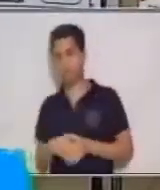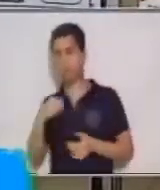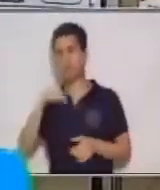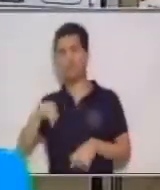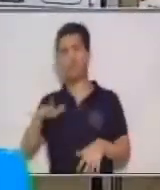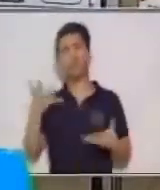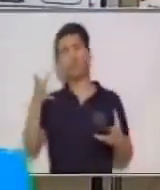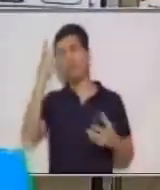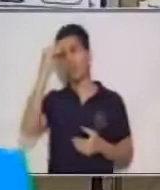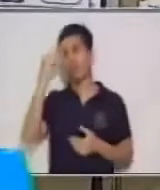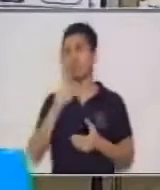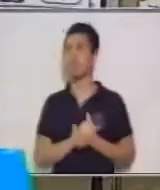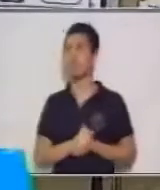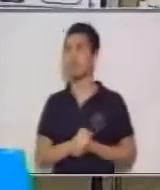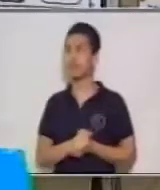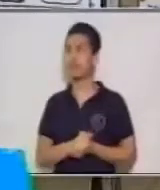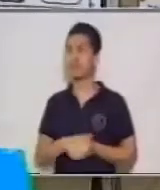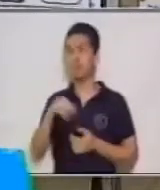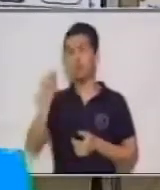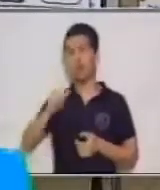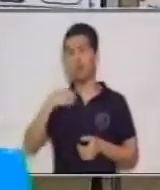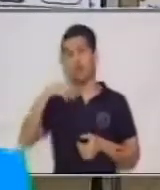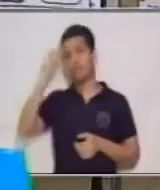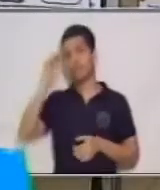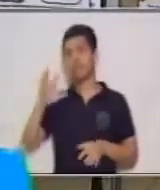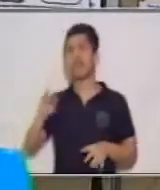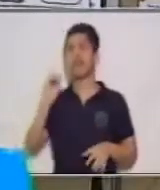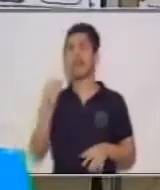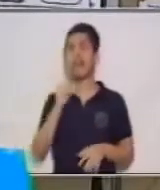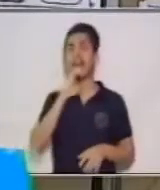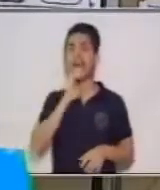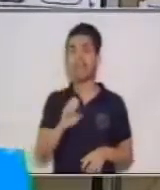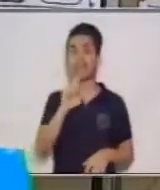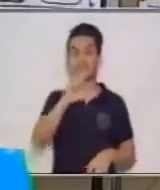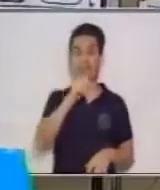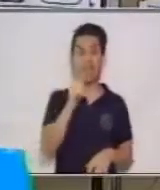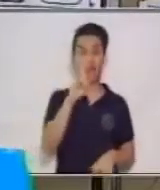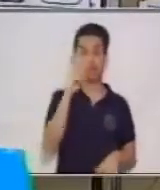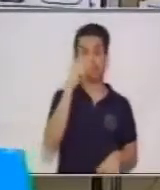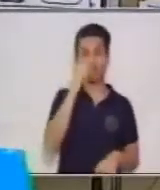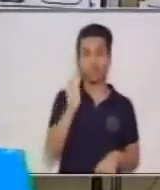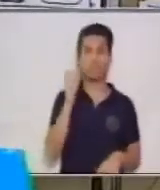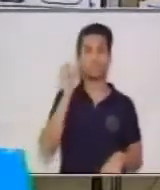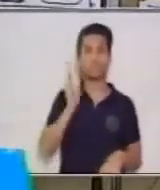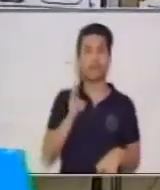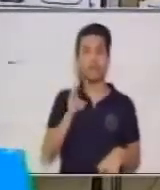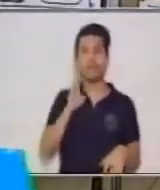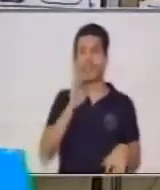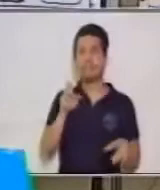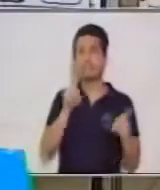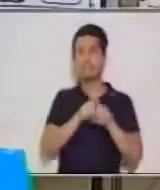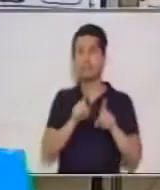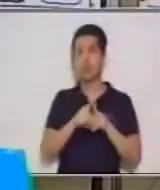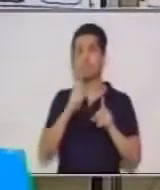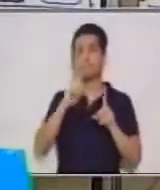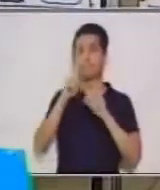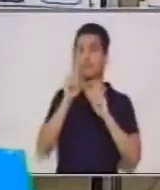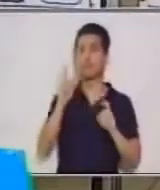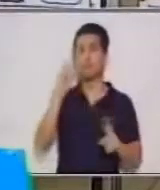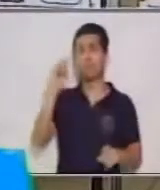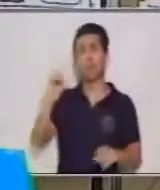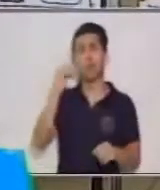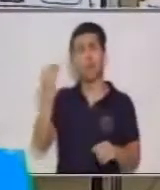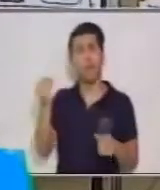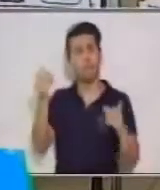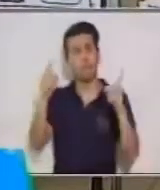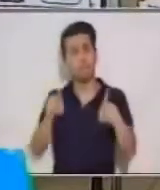hoy? El día de hoy aprendimos qué era una causa. Recuérdate, la causa siempre nos va a responder a la pregunta ¿por qué ocurrió